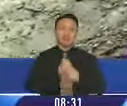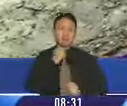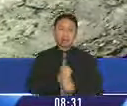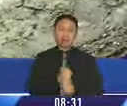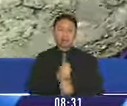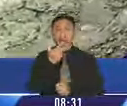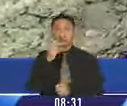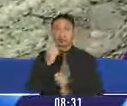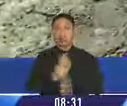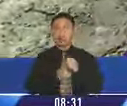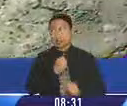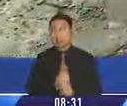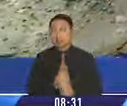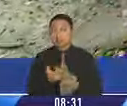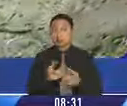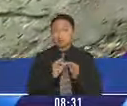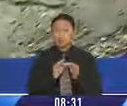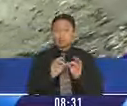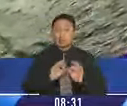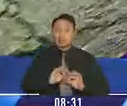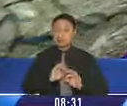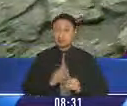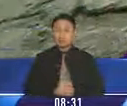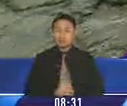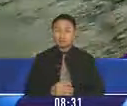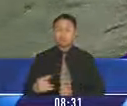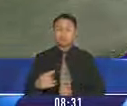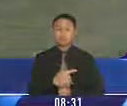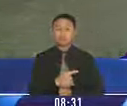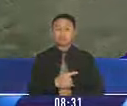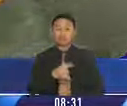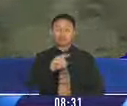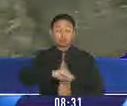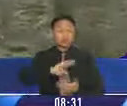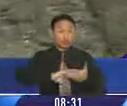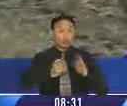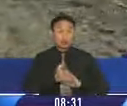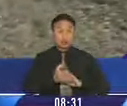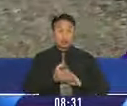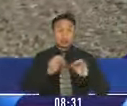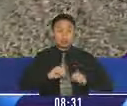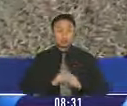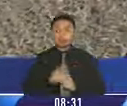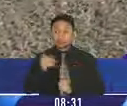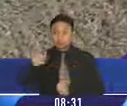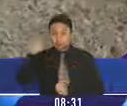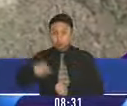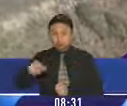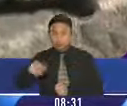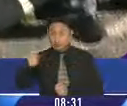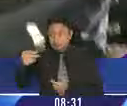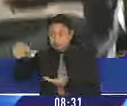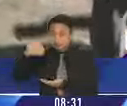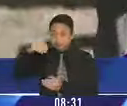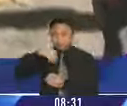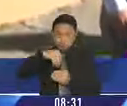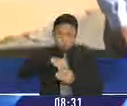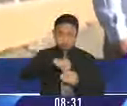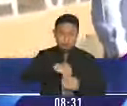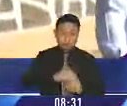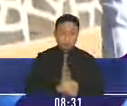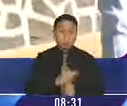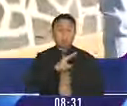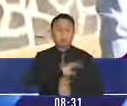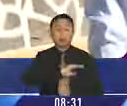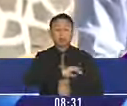30 años, nadie lo ha reparado. Eso fue hecho por la comunidad, recogiendo dinero de la gente de aquí. Pero el municipio ha